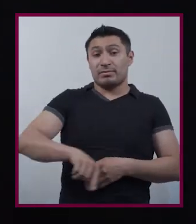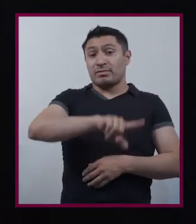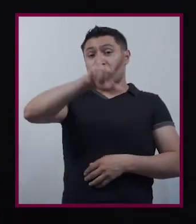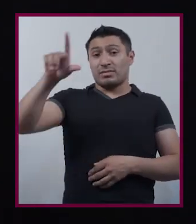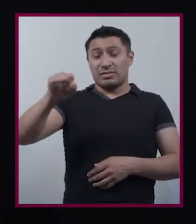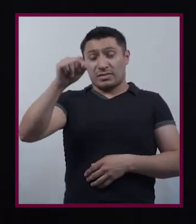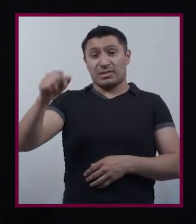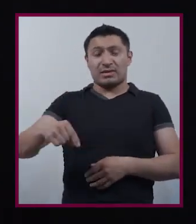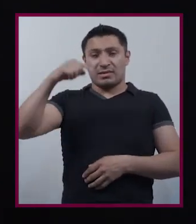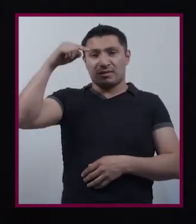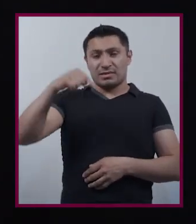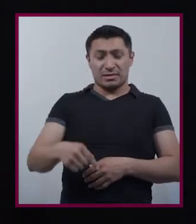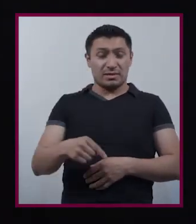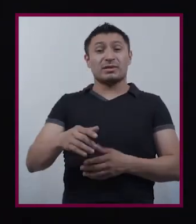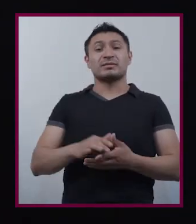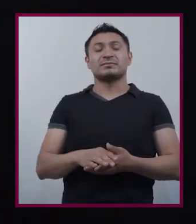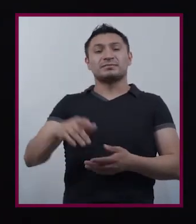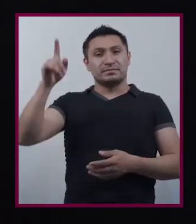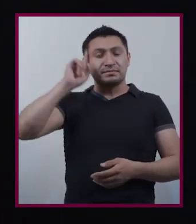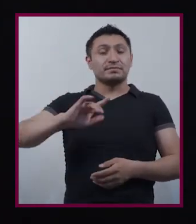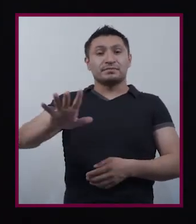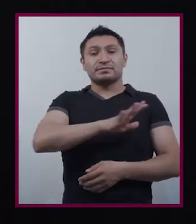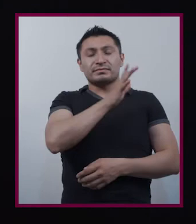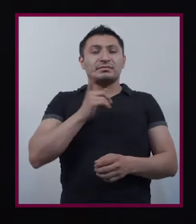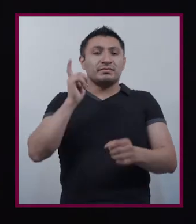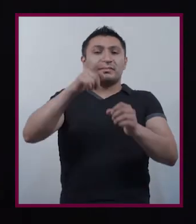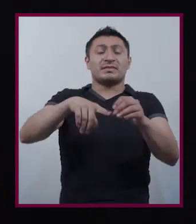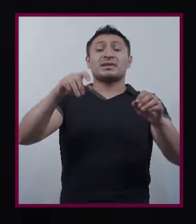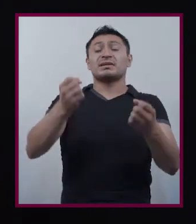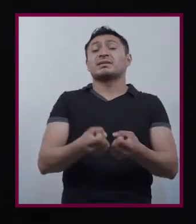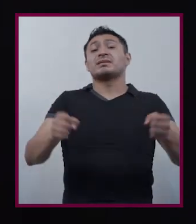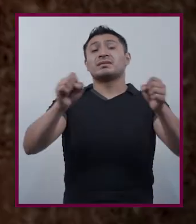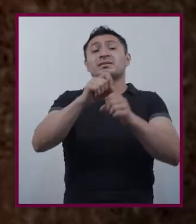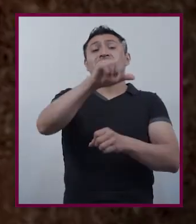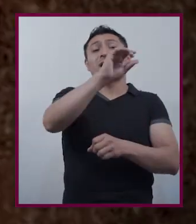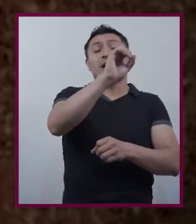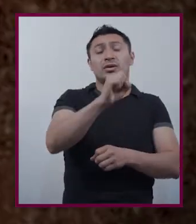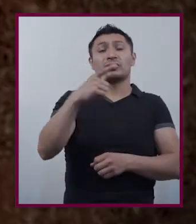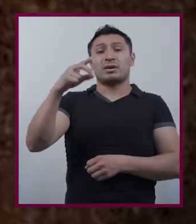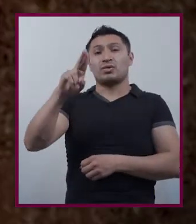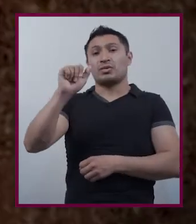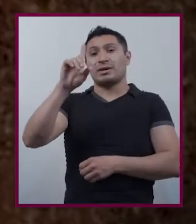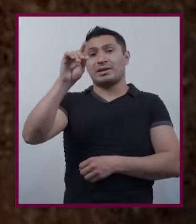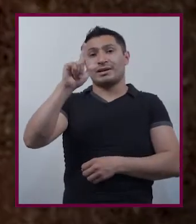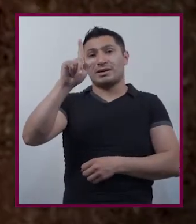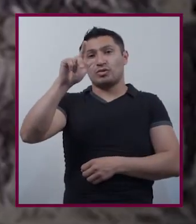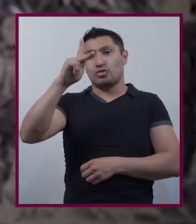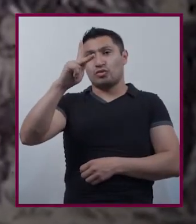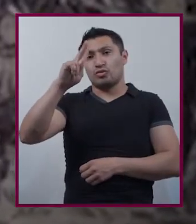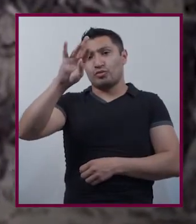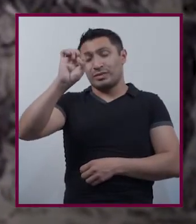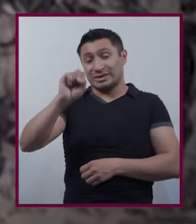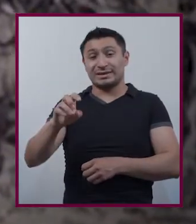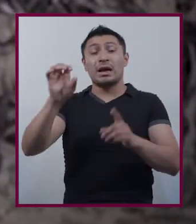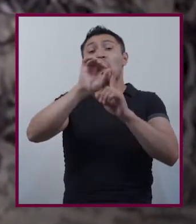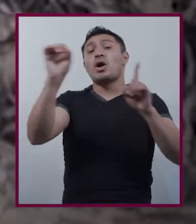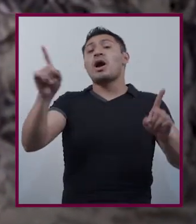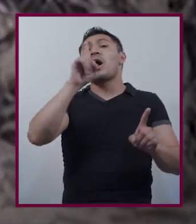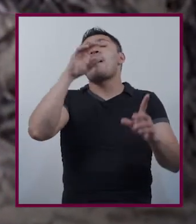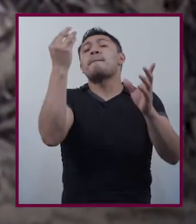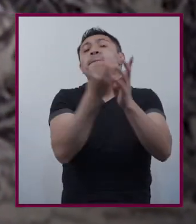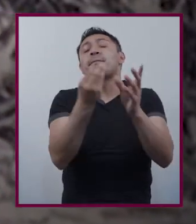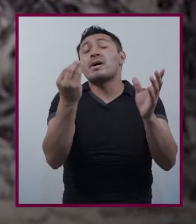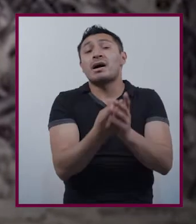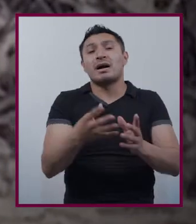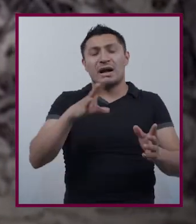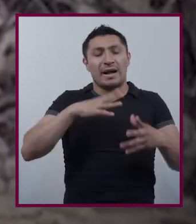de la lucha armada, la Güera Rodríguez se unió a la Sociedad de los Guadalupes. Los Guadalupes fue una organización secreta